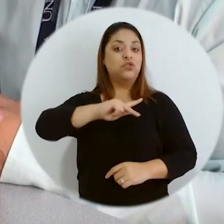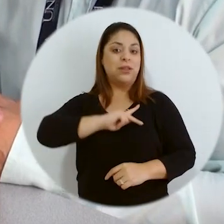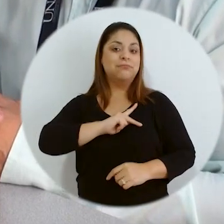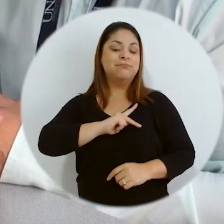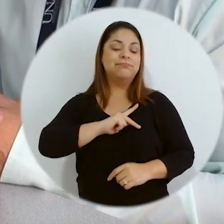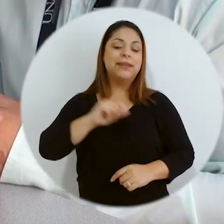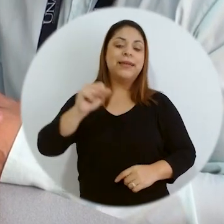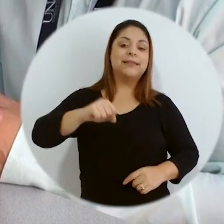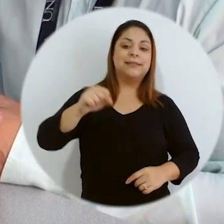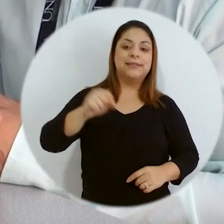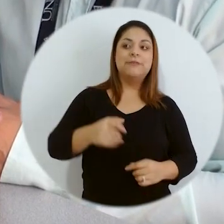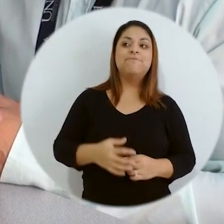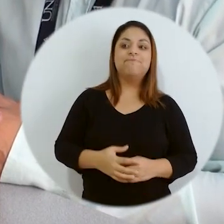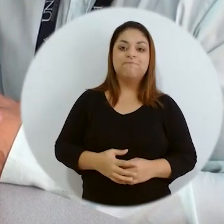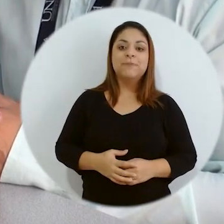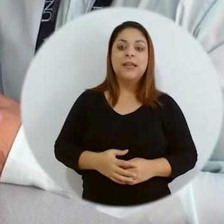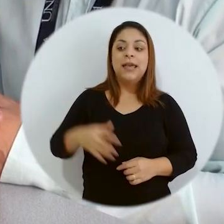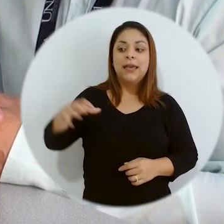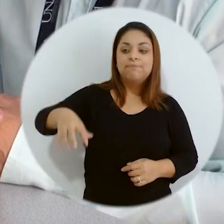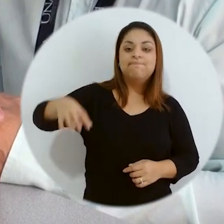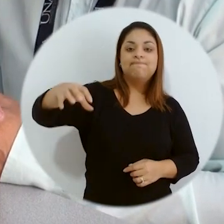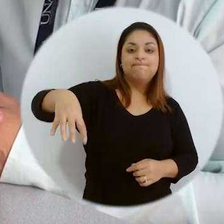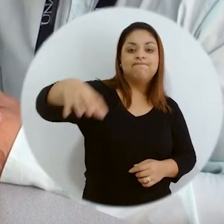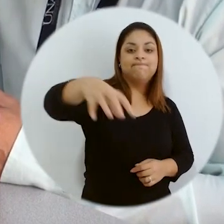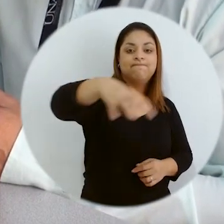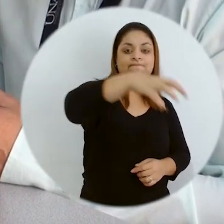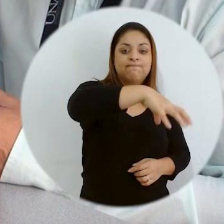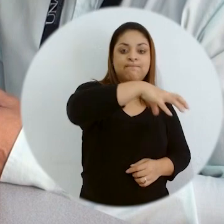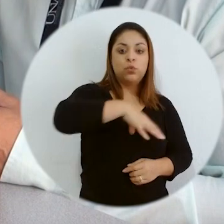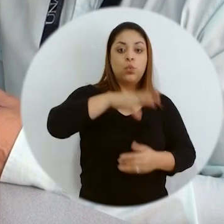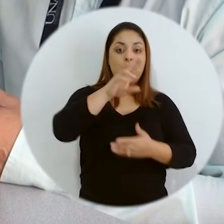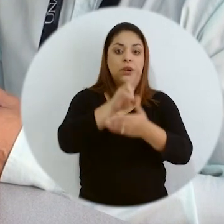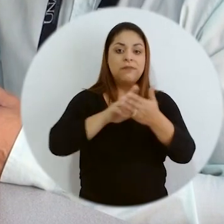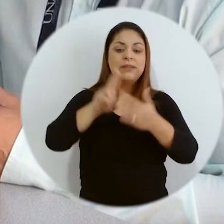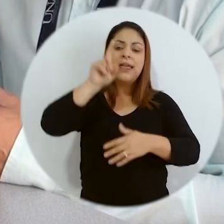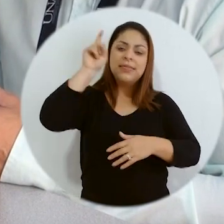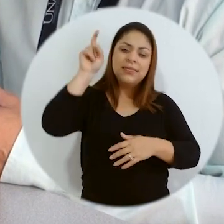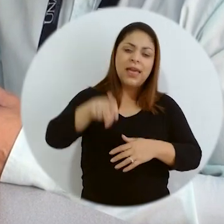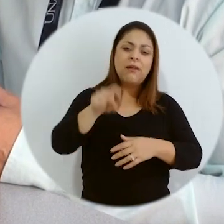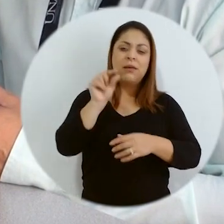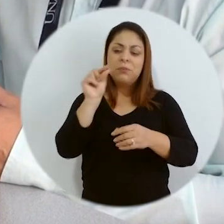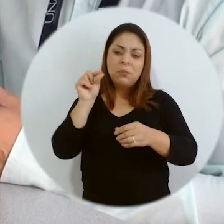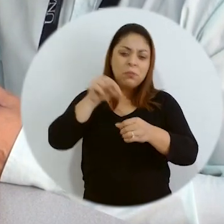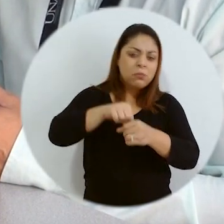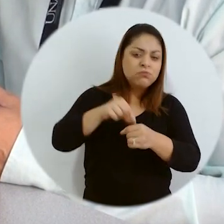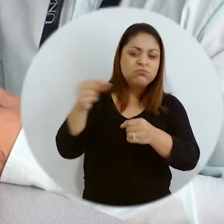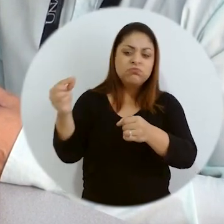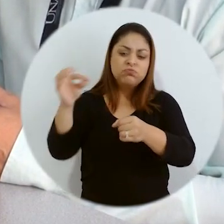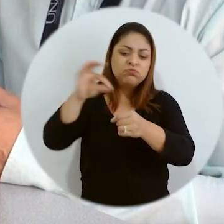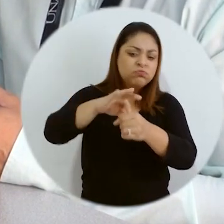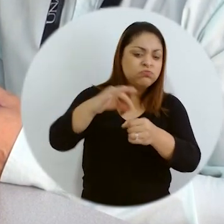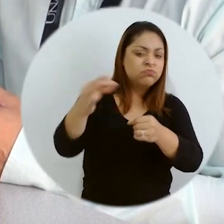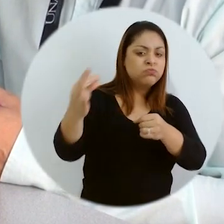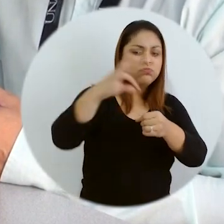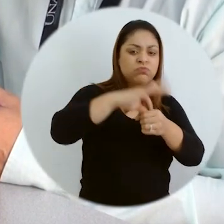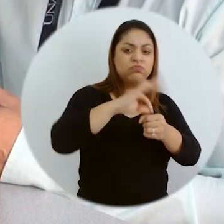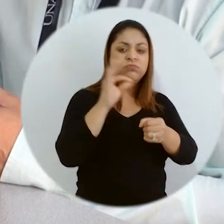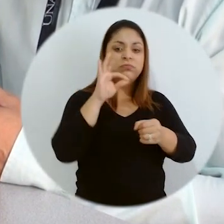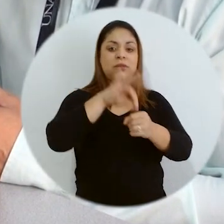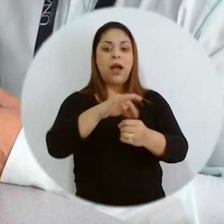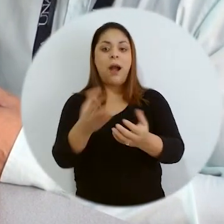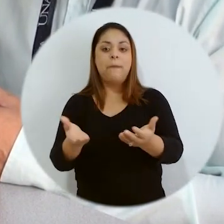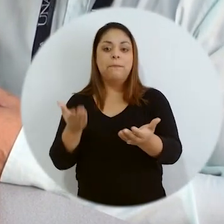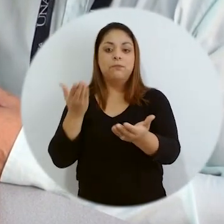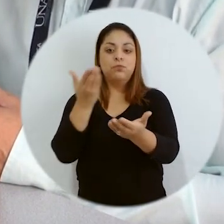bastante personalizados. Sí, claro, cada instancia en la universidad, como lo hablábamos, pues tiene un granito de arena que aportar, Sí.